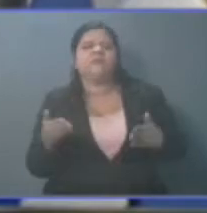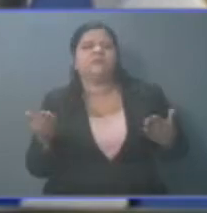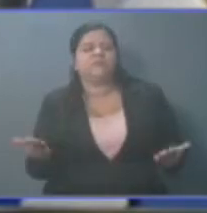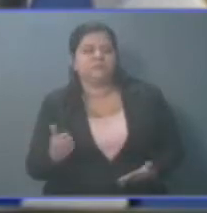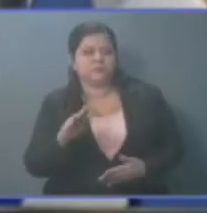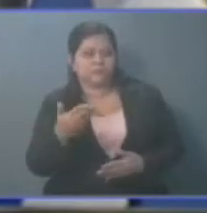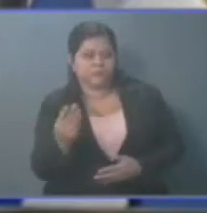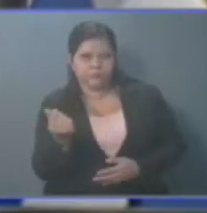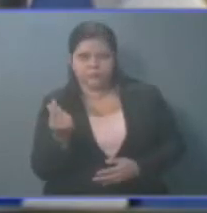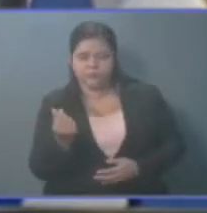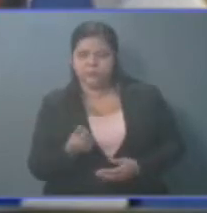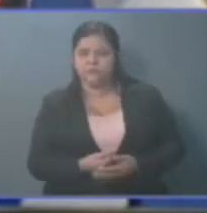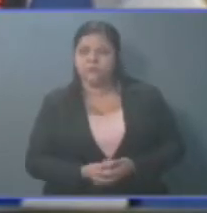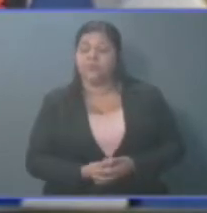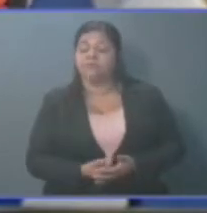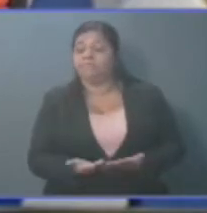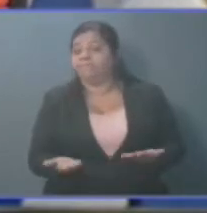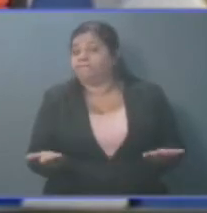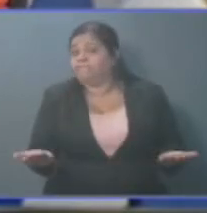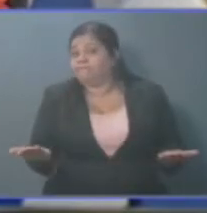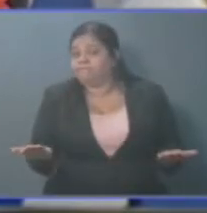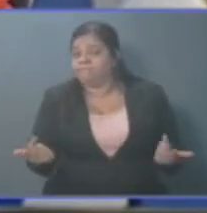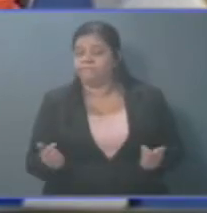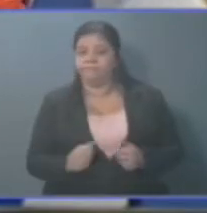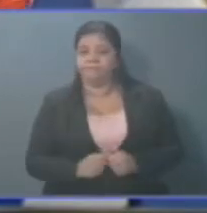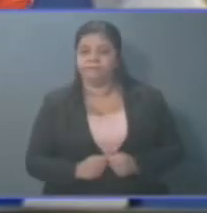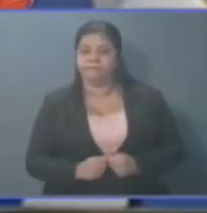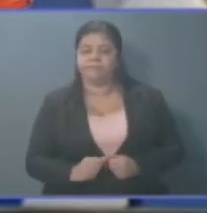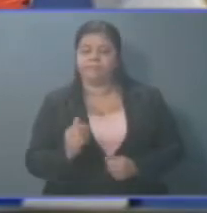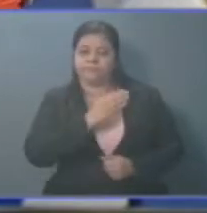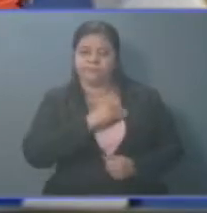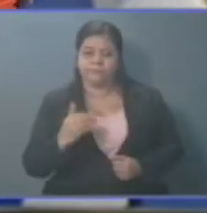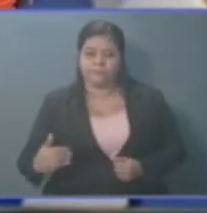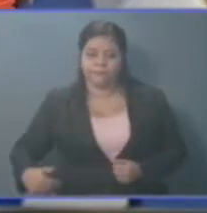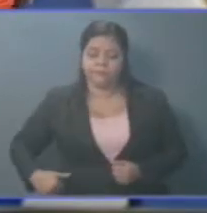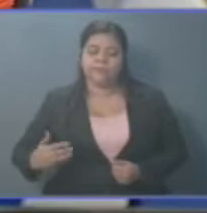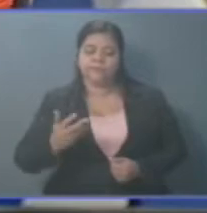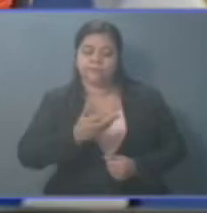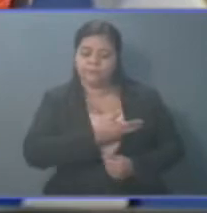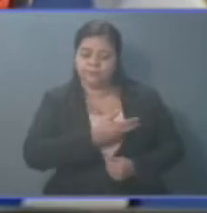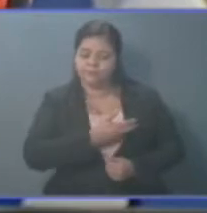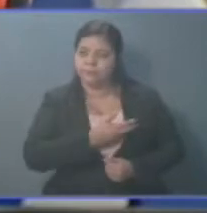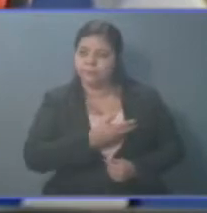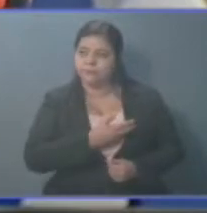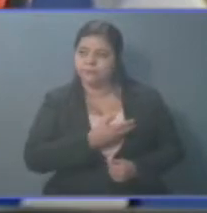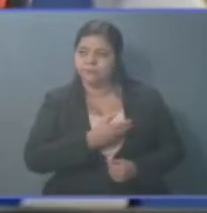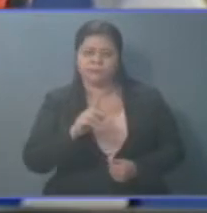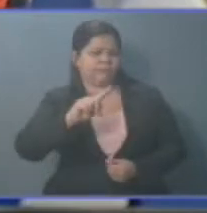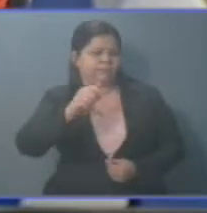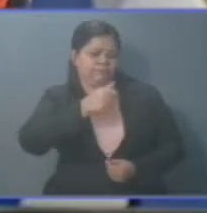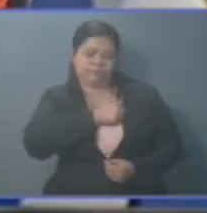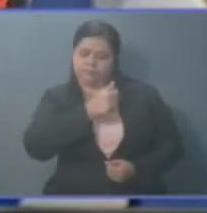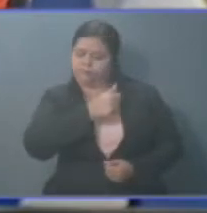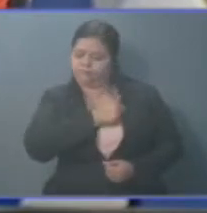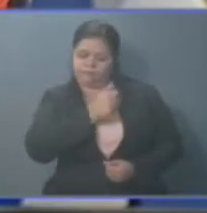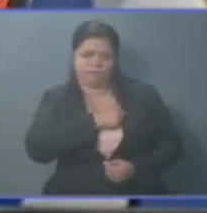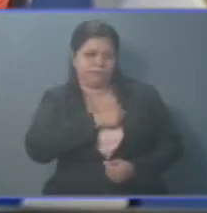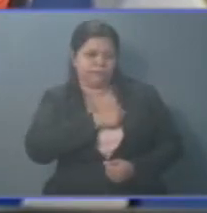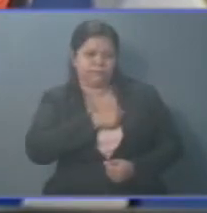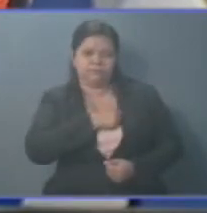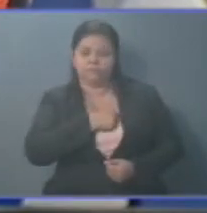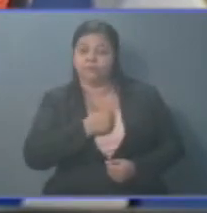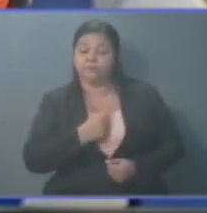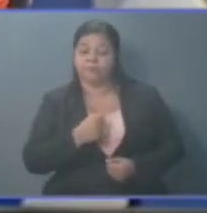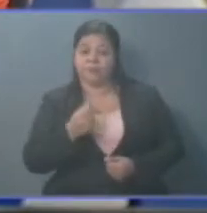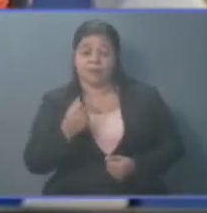va. Así, presidente, que nosotros no somos responsables de la incompetencia